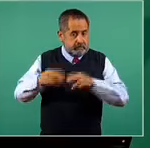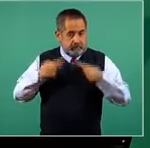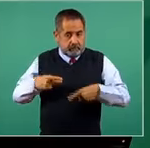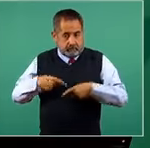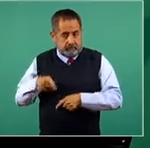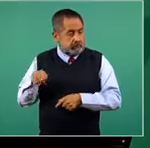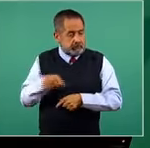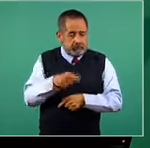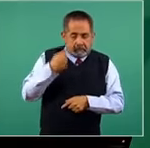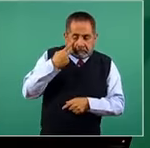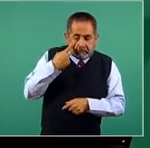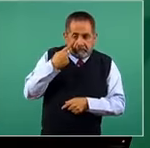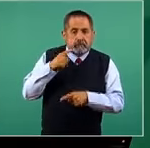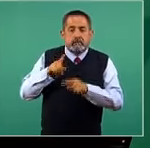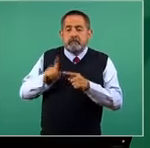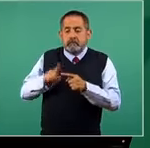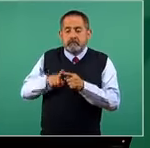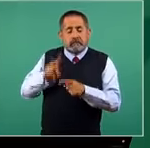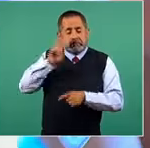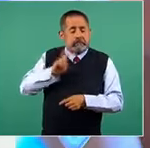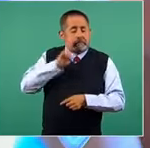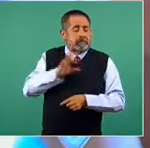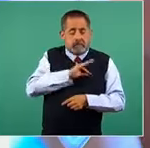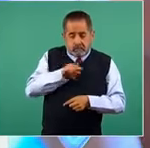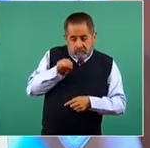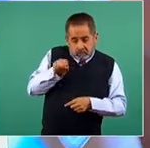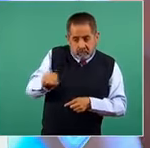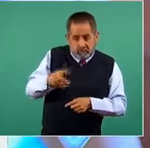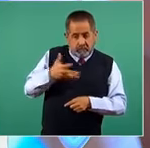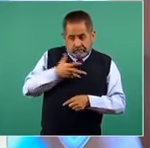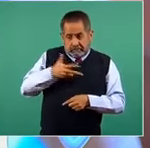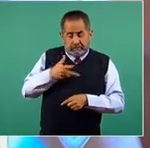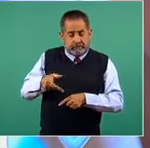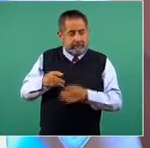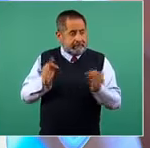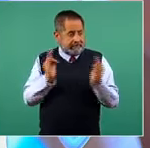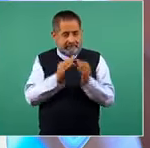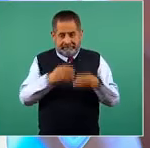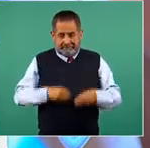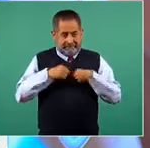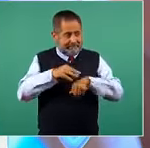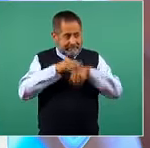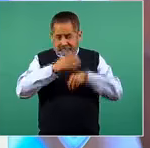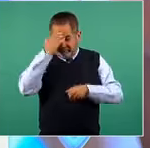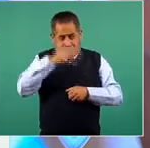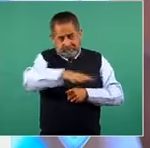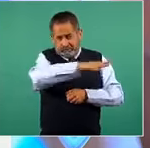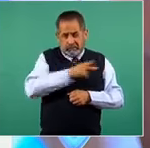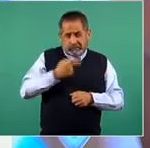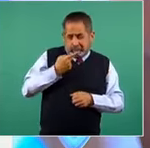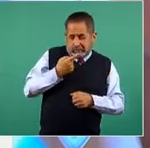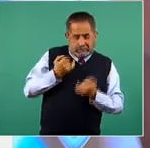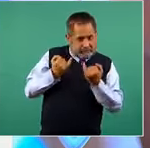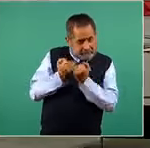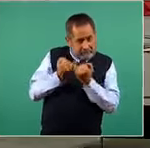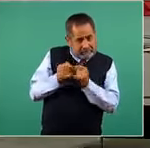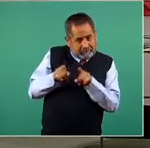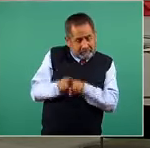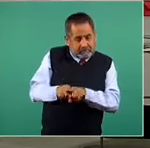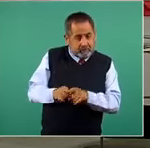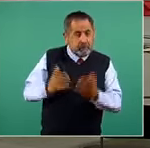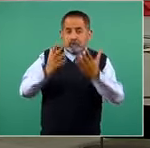sea lo más posible las personas que viven en la comunidad y que si